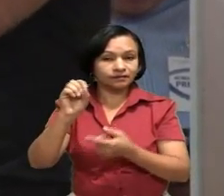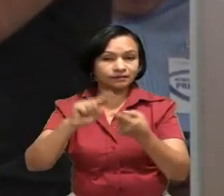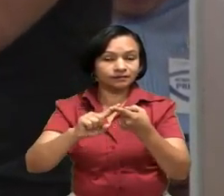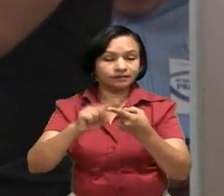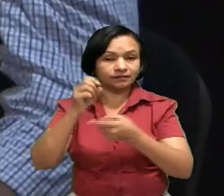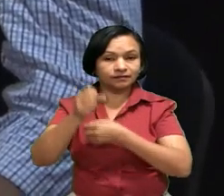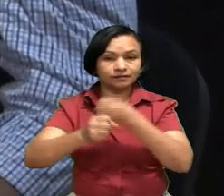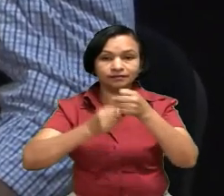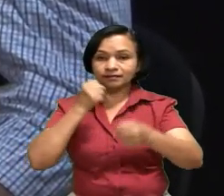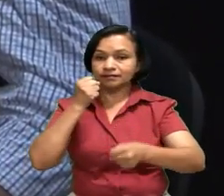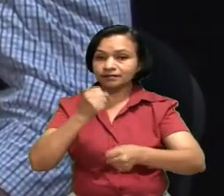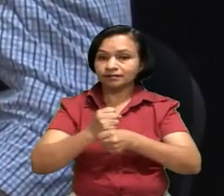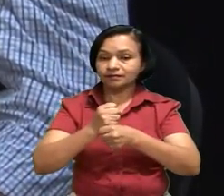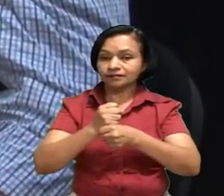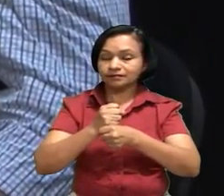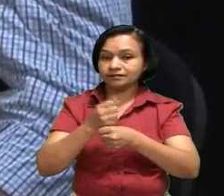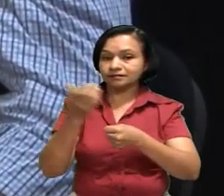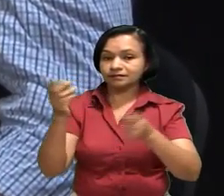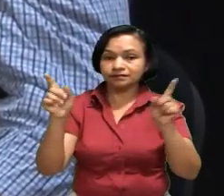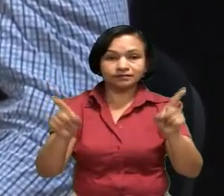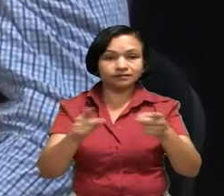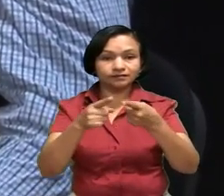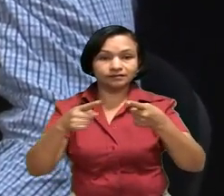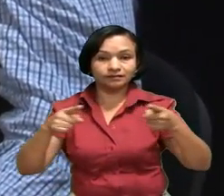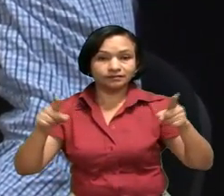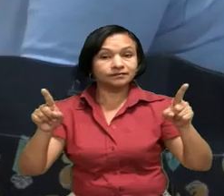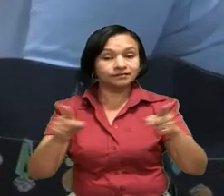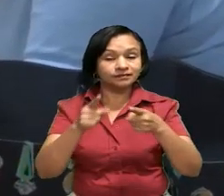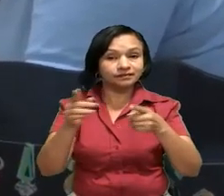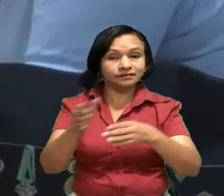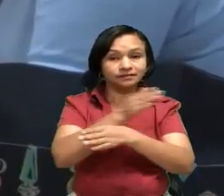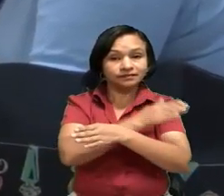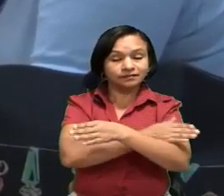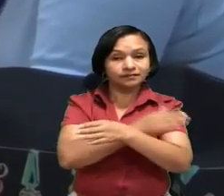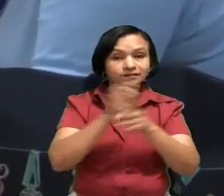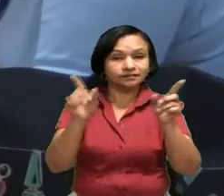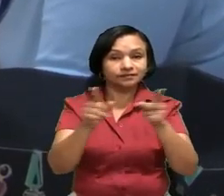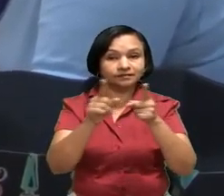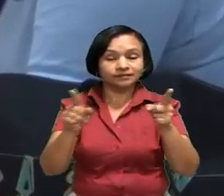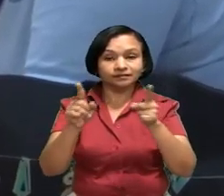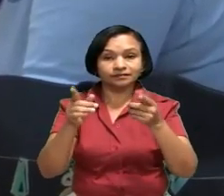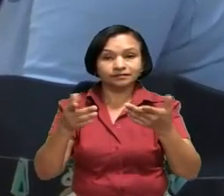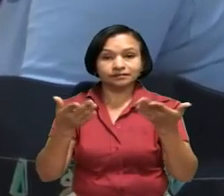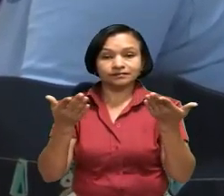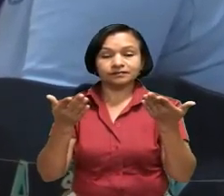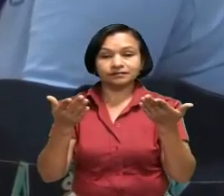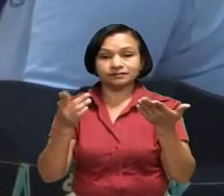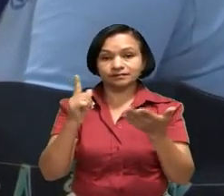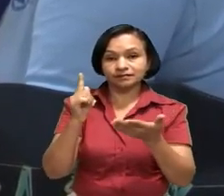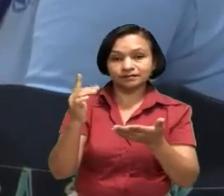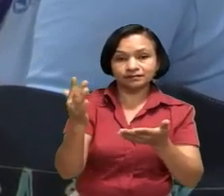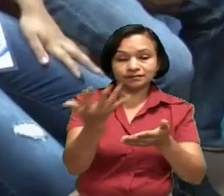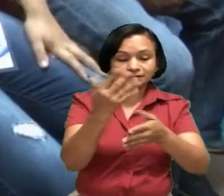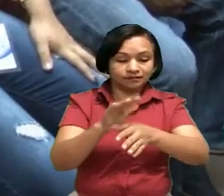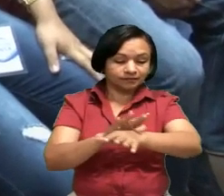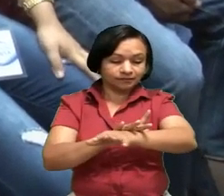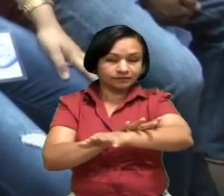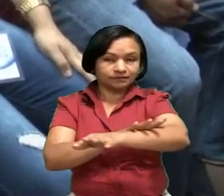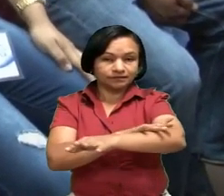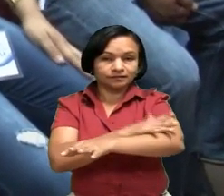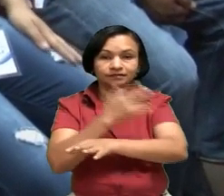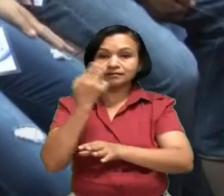tiempos de cuando la música era música recientemente le levantó la epidermis a todo el mundo cuando dijo le